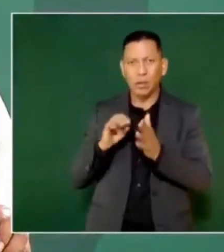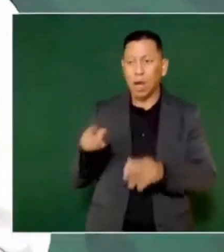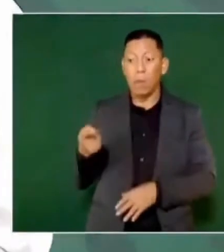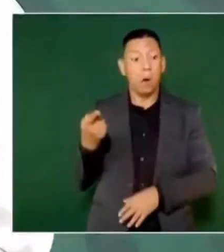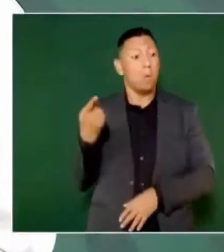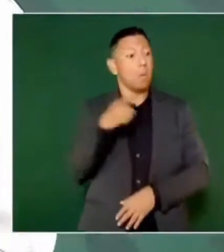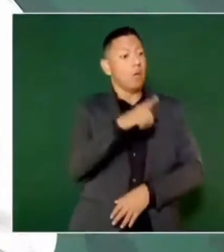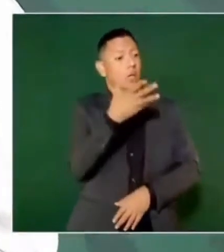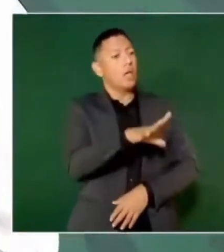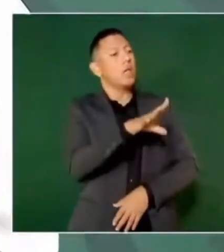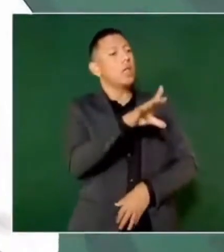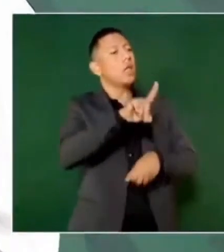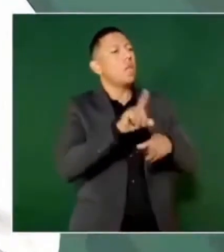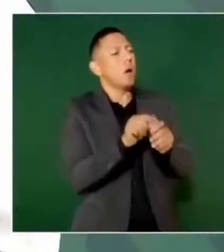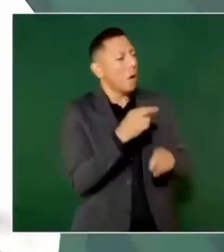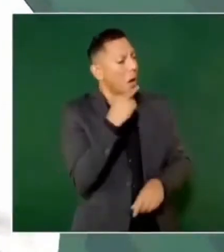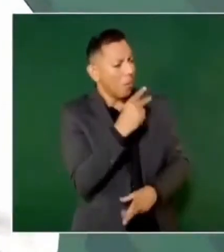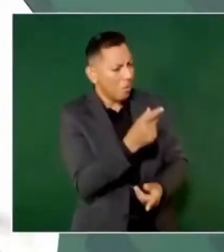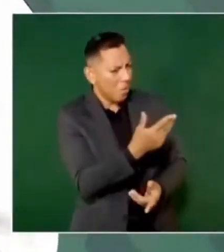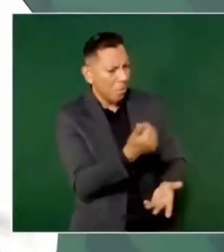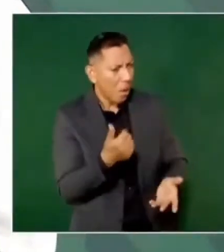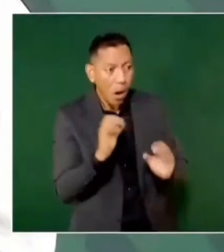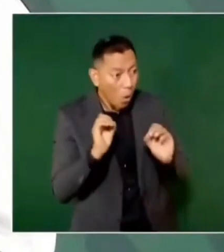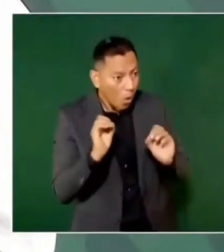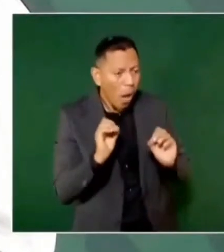Y en otros casos,